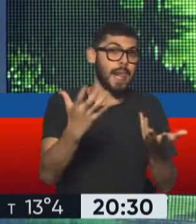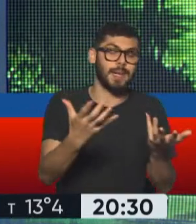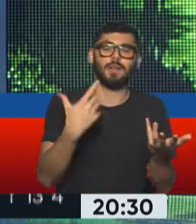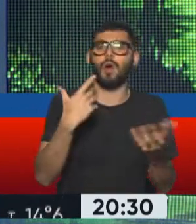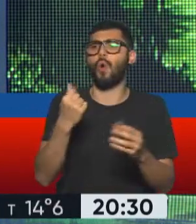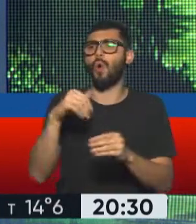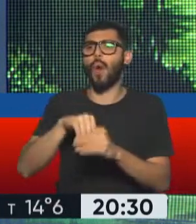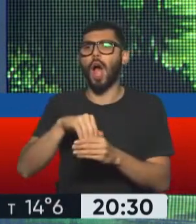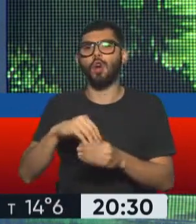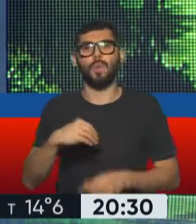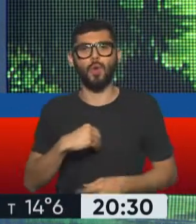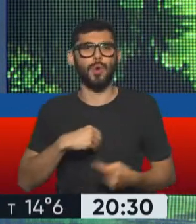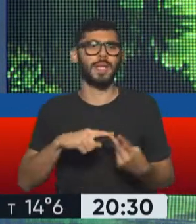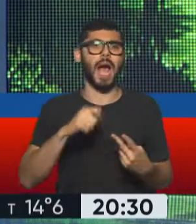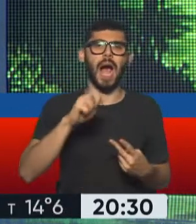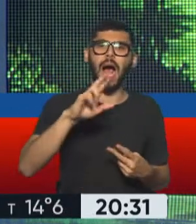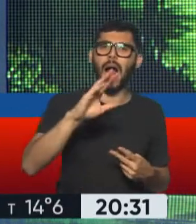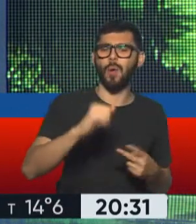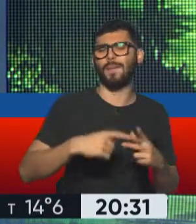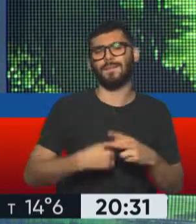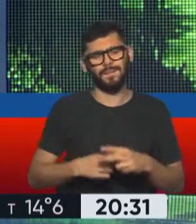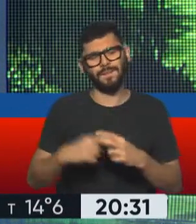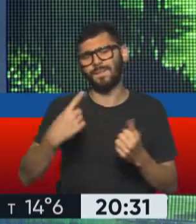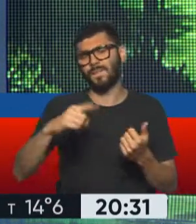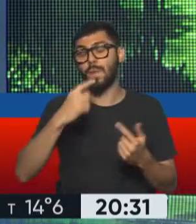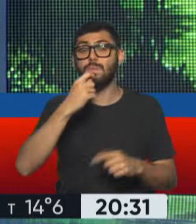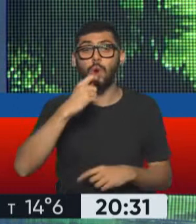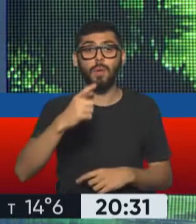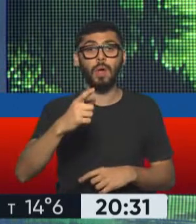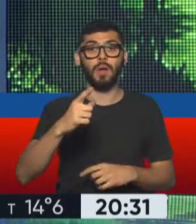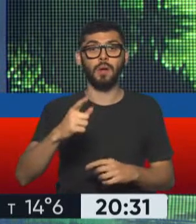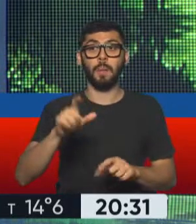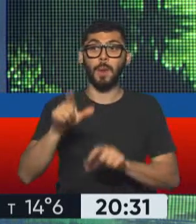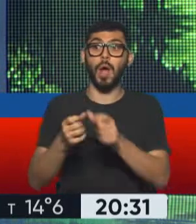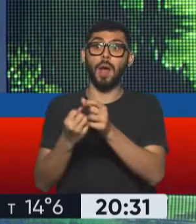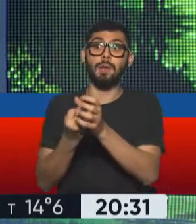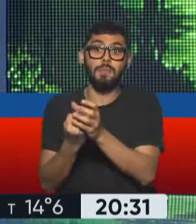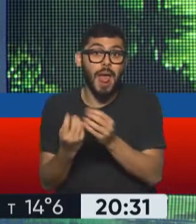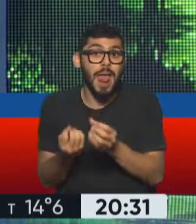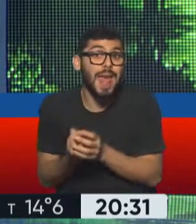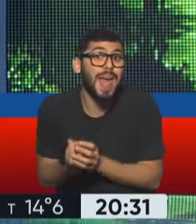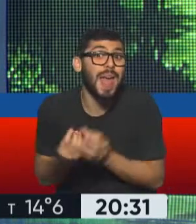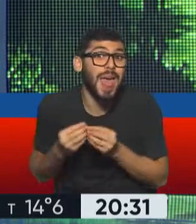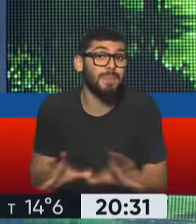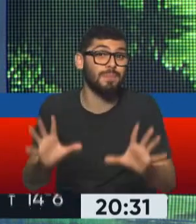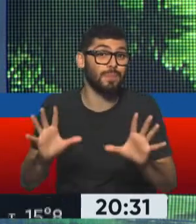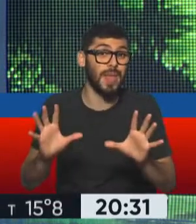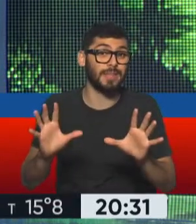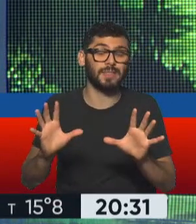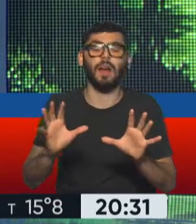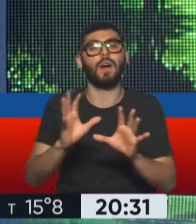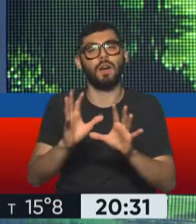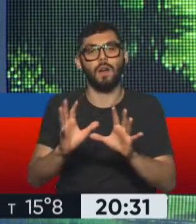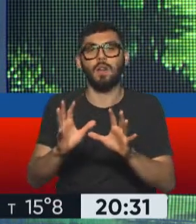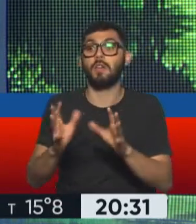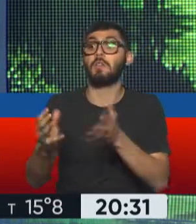Banco Provincia, hay herramientas de ARBA, hay herramientas en la provincia, por ejemplo, para los emprendedores, para que puedan anotarse y que no se les cobre